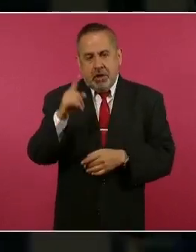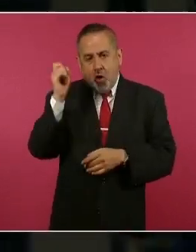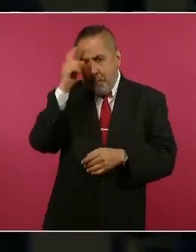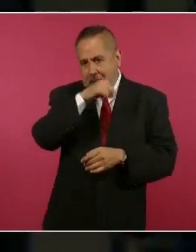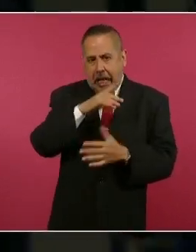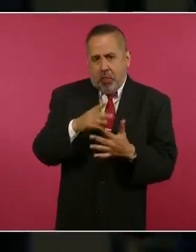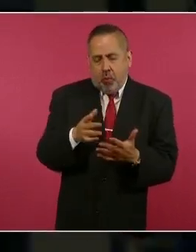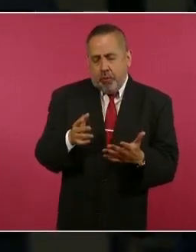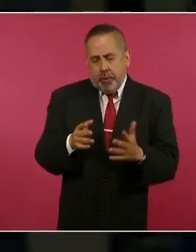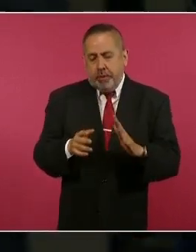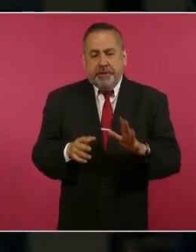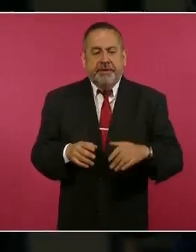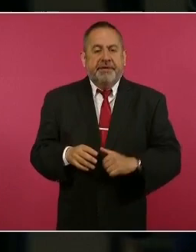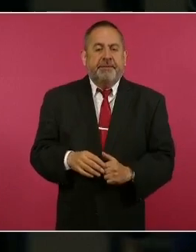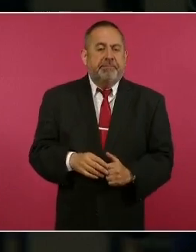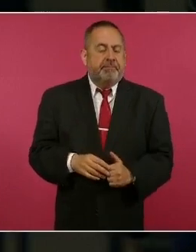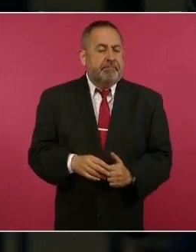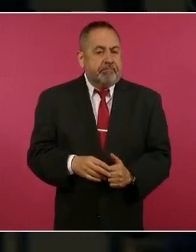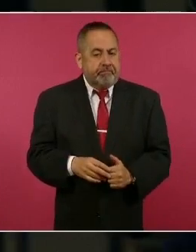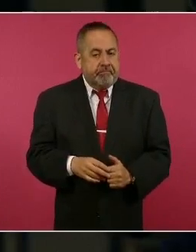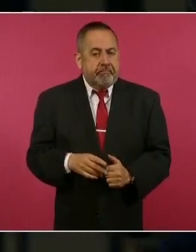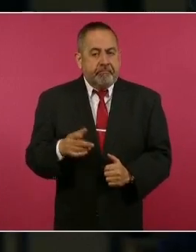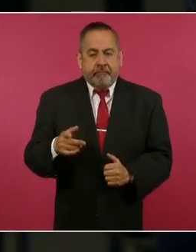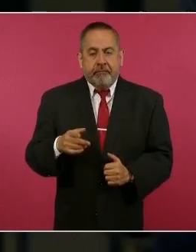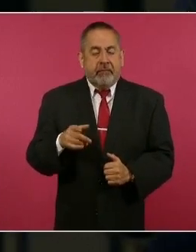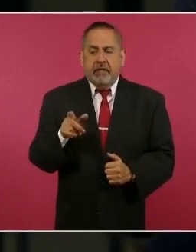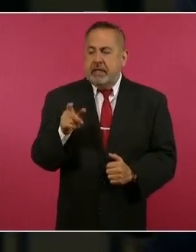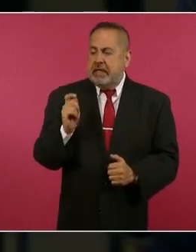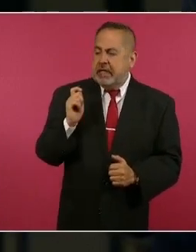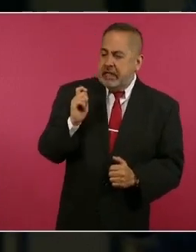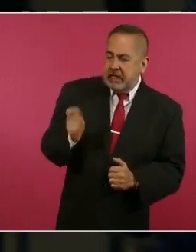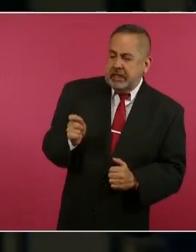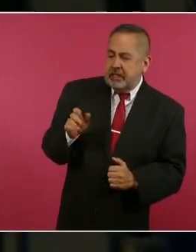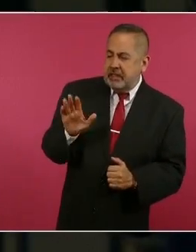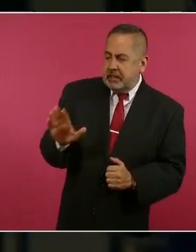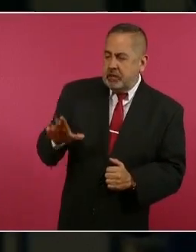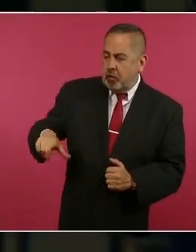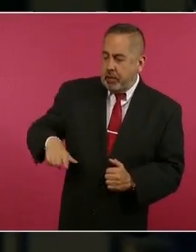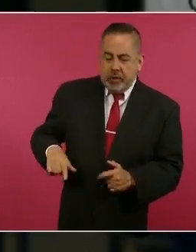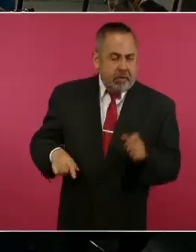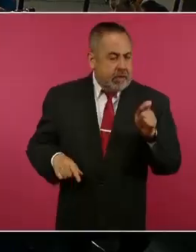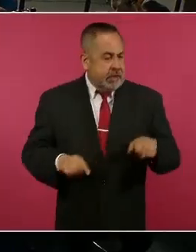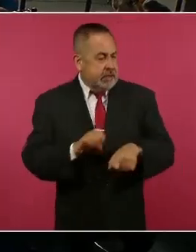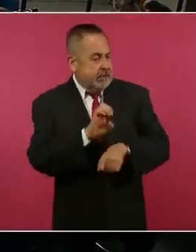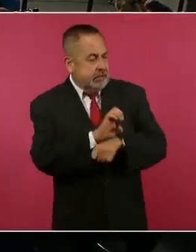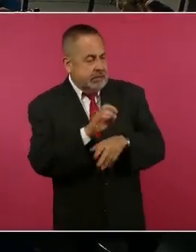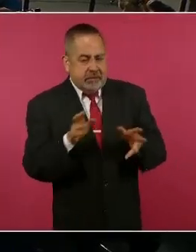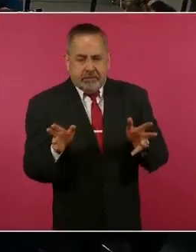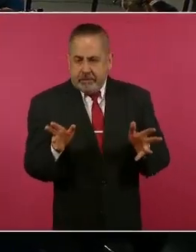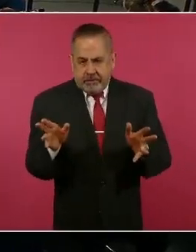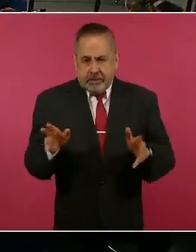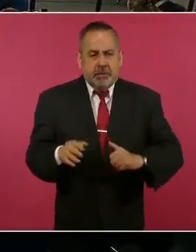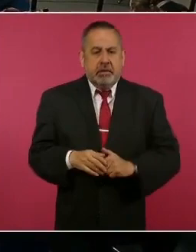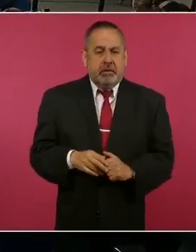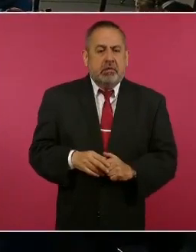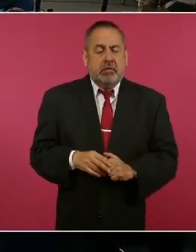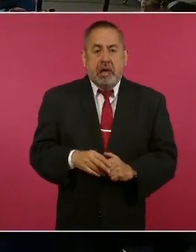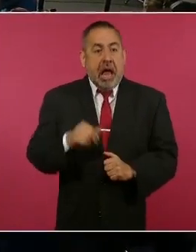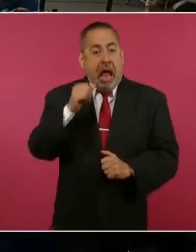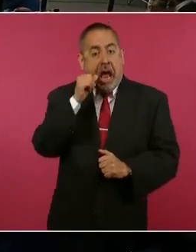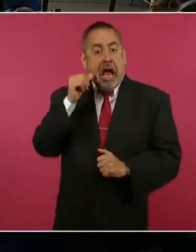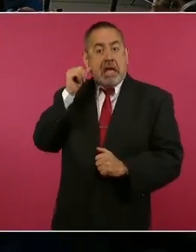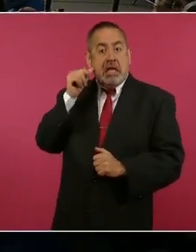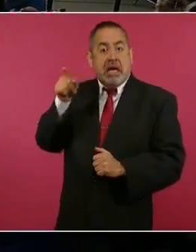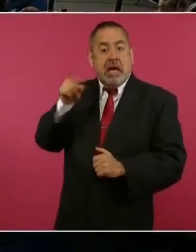complicado, pues las posturas, en efecto no podemos dejar de mencionar la hecha el día de ayer